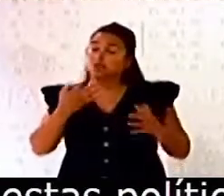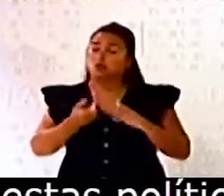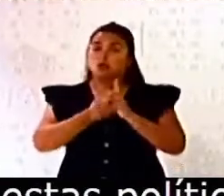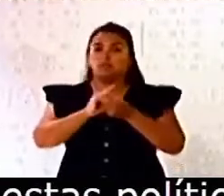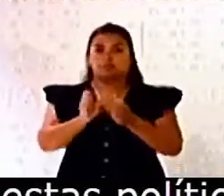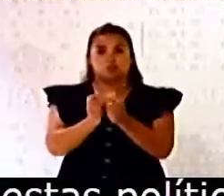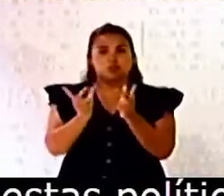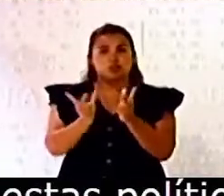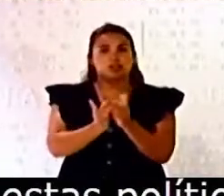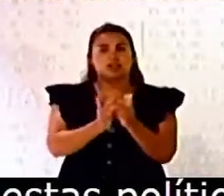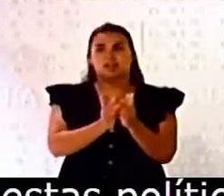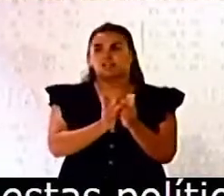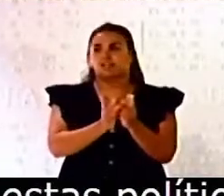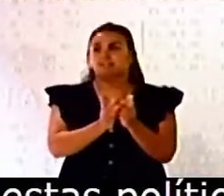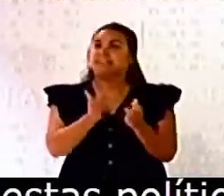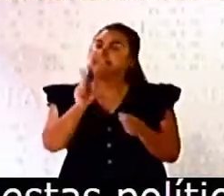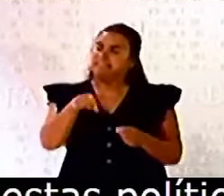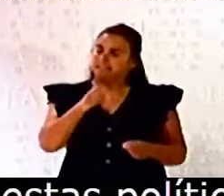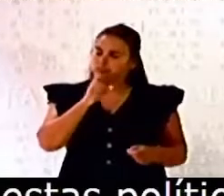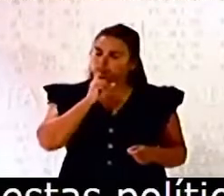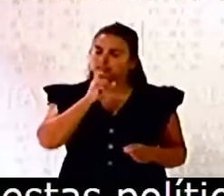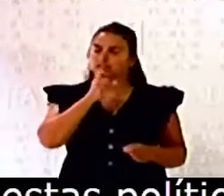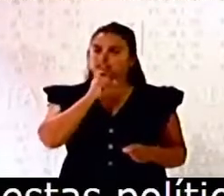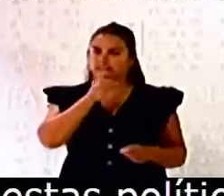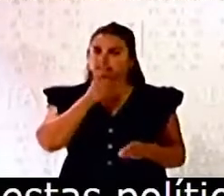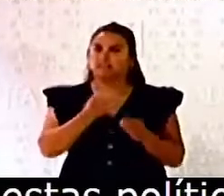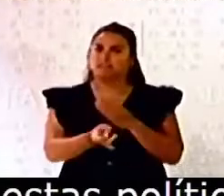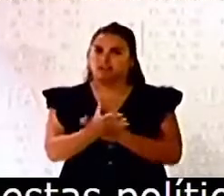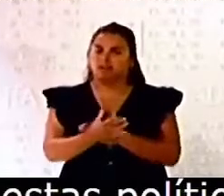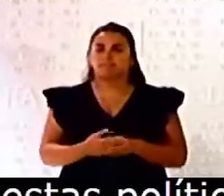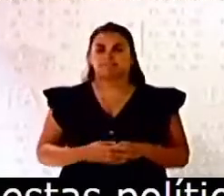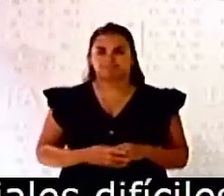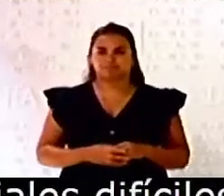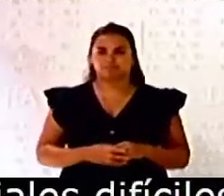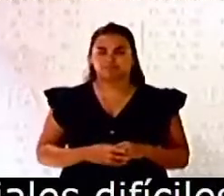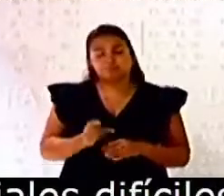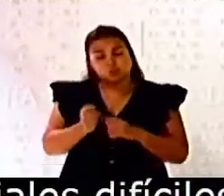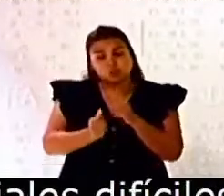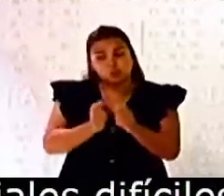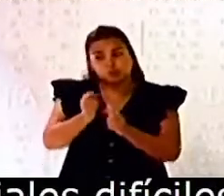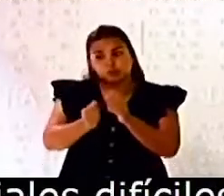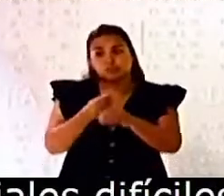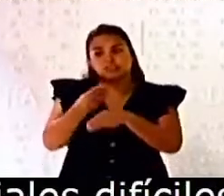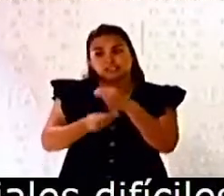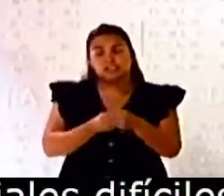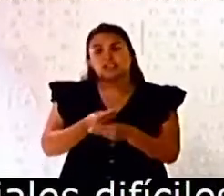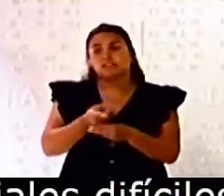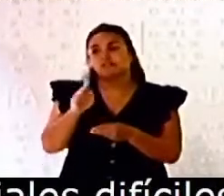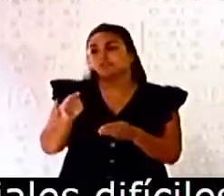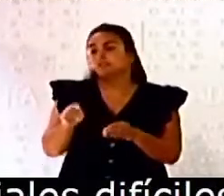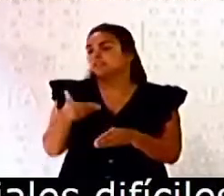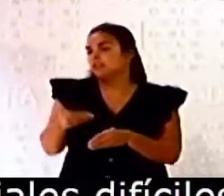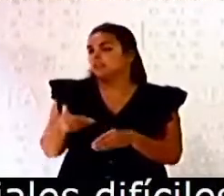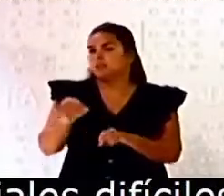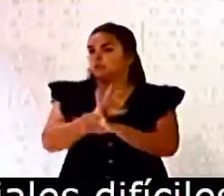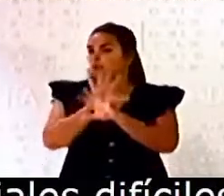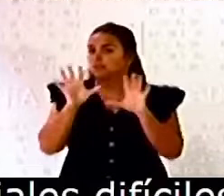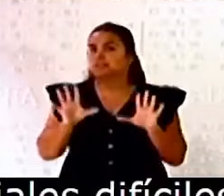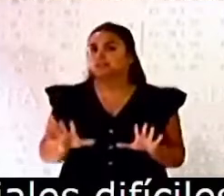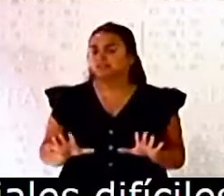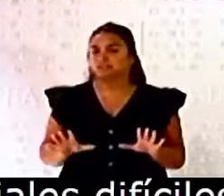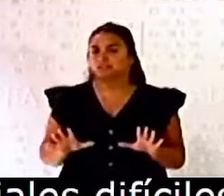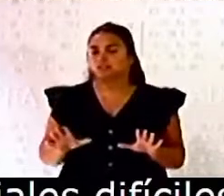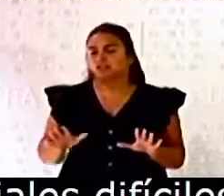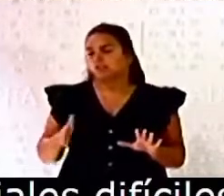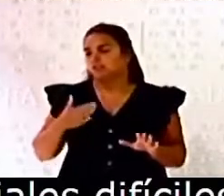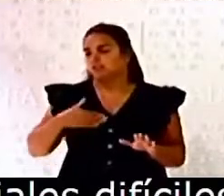son muy difíciles también de producir, que se hacen poco a poco y que, desde luego, no vamos a